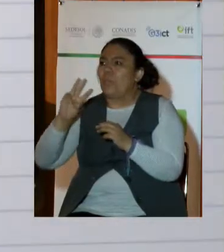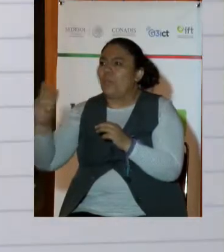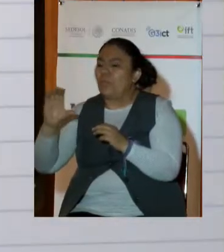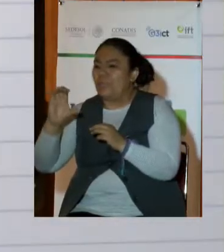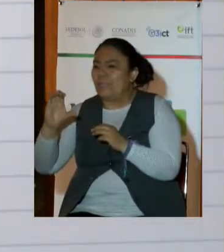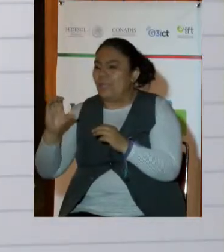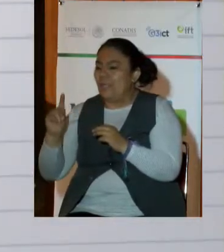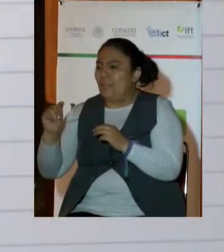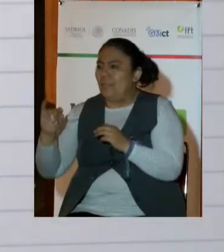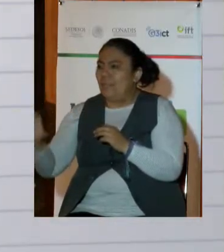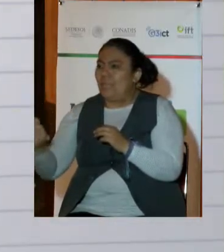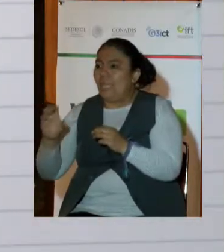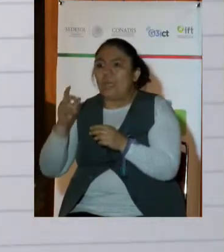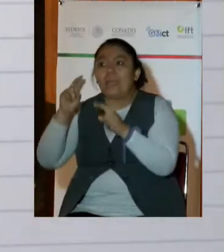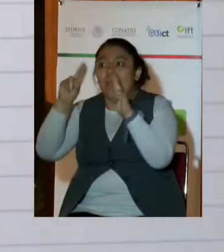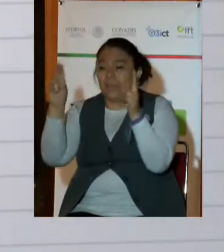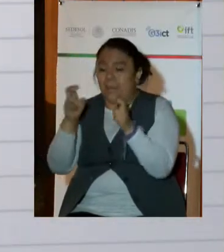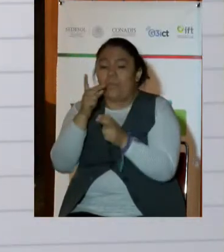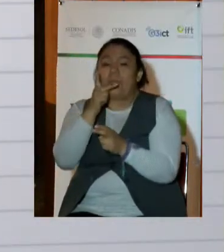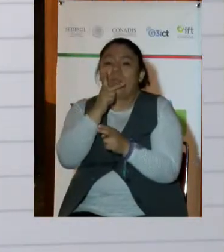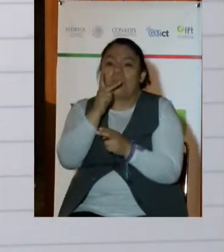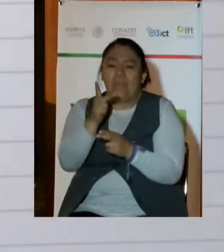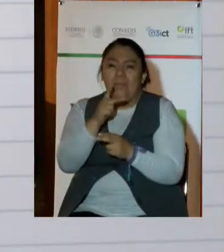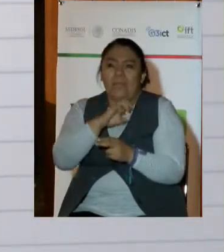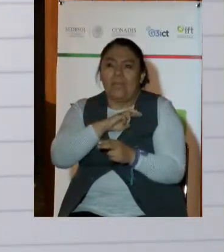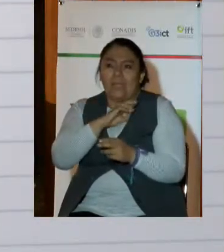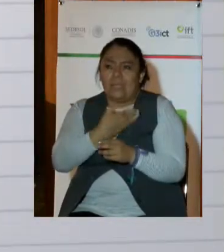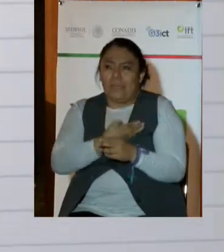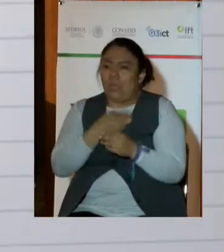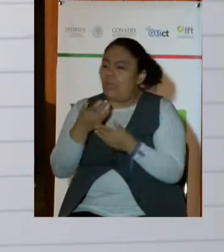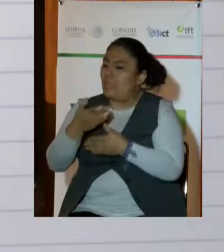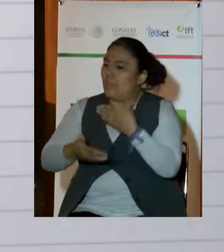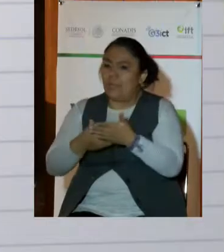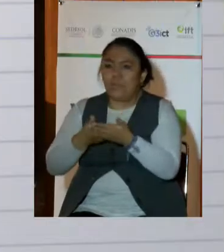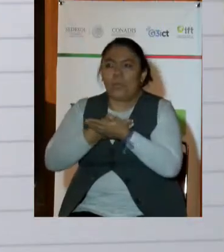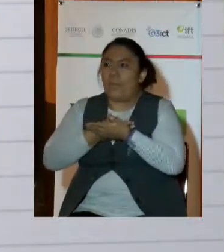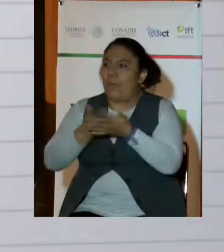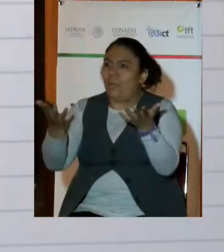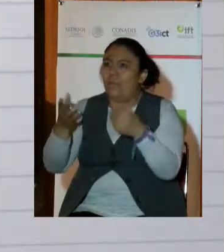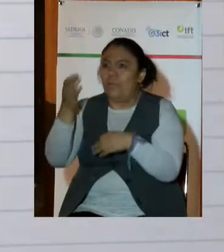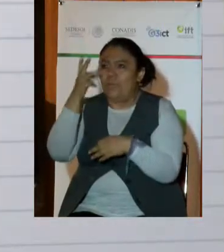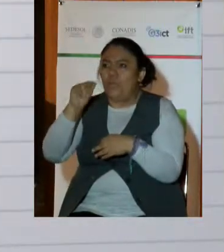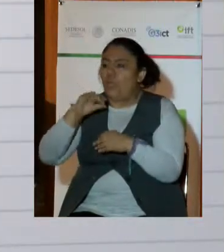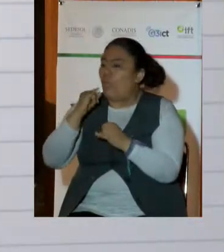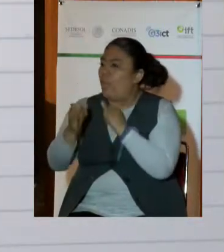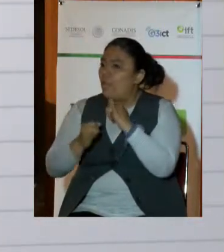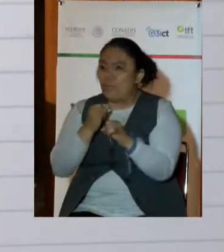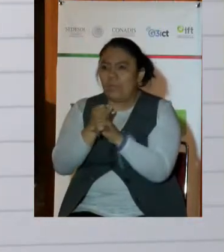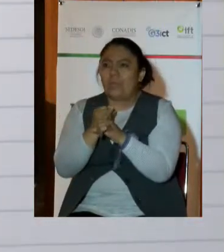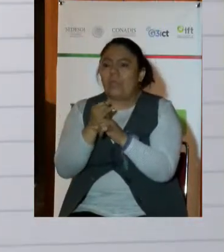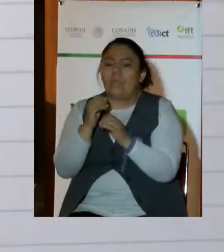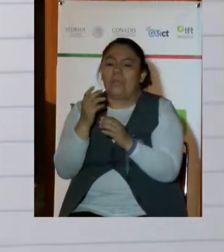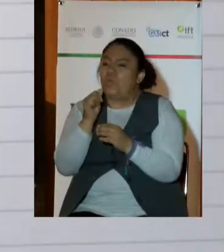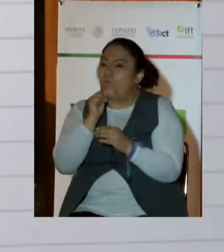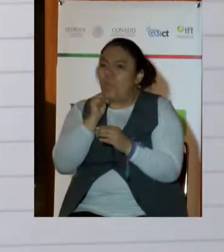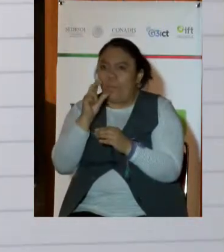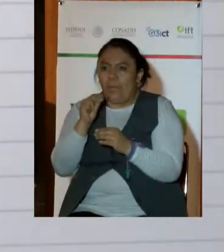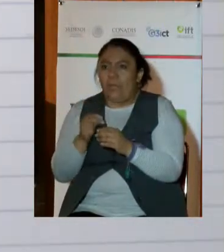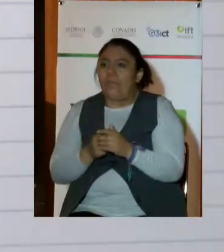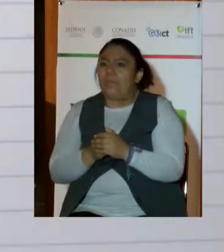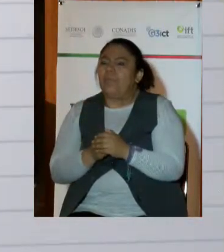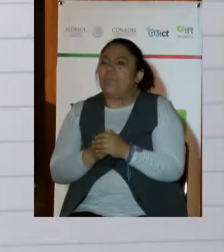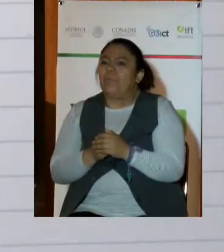súper interesante para México, decir, bueno, ¿qué tal si México nos hacemos expertos en desarrollos accesibles? Los estándares ahí están, los estándares son, están